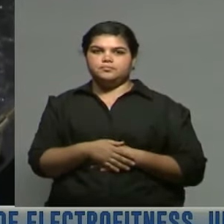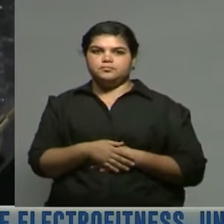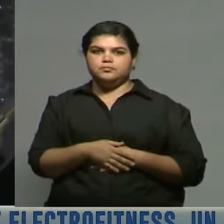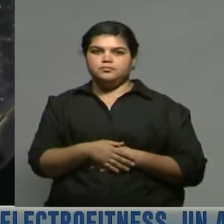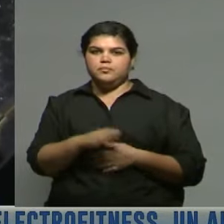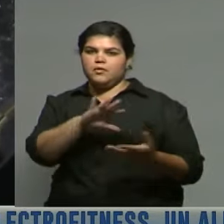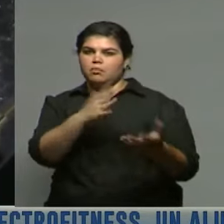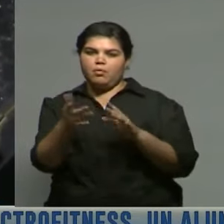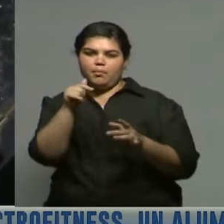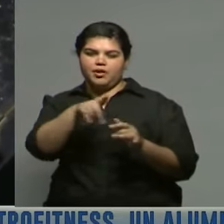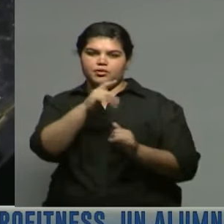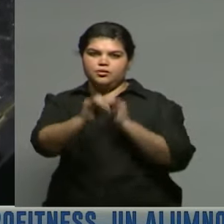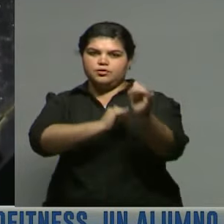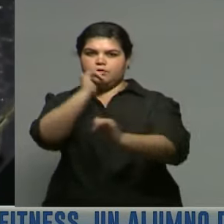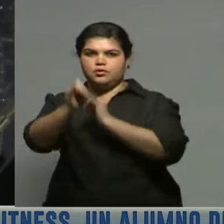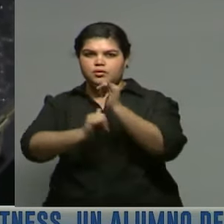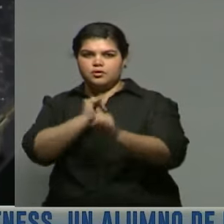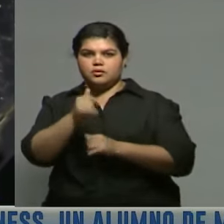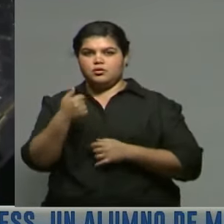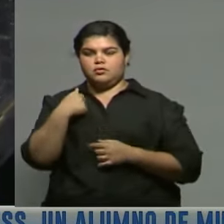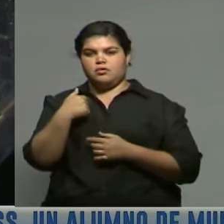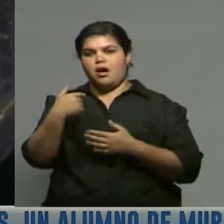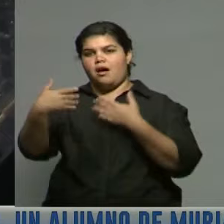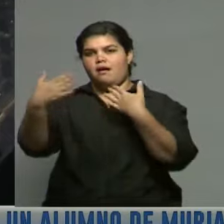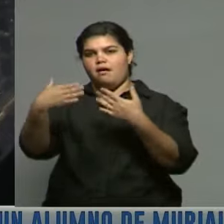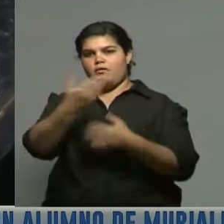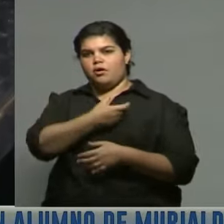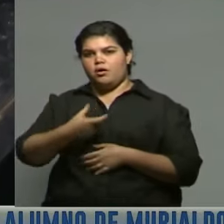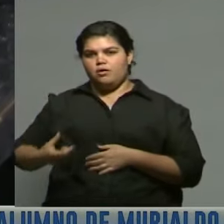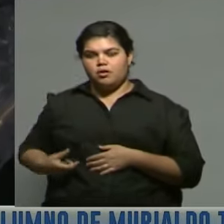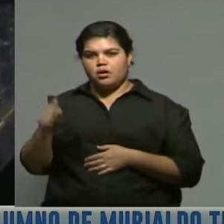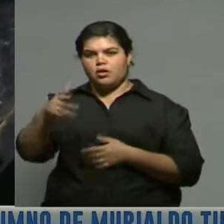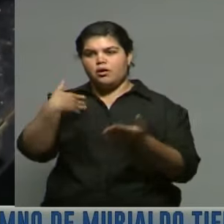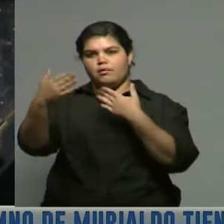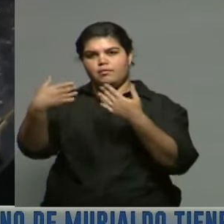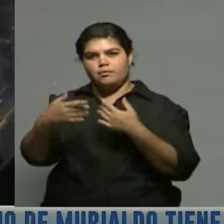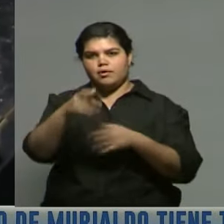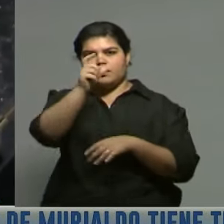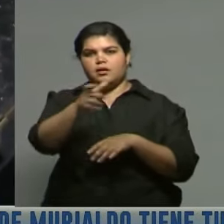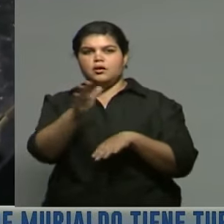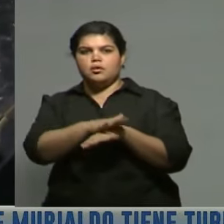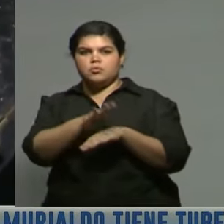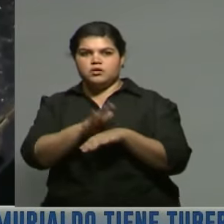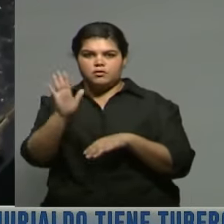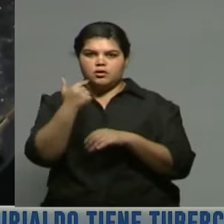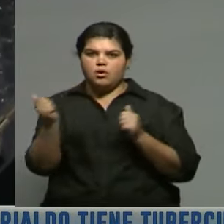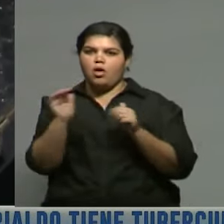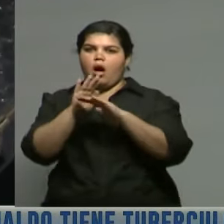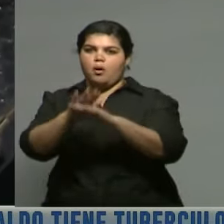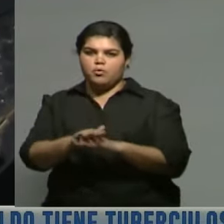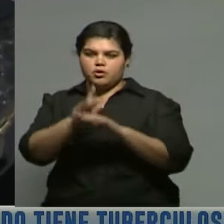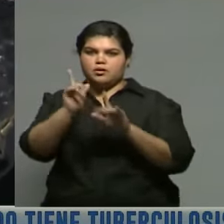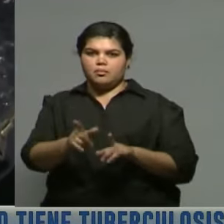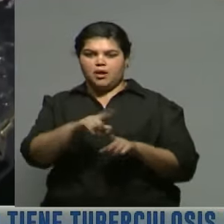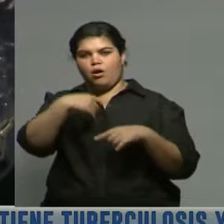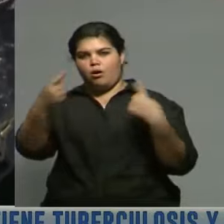sido un poco, he mantenido con el gobernador charlas con todos los miembros del sector que me están acompañando y otros más,